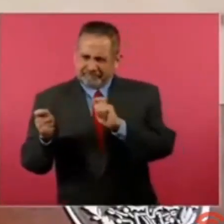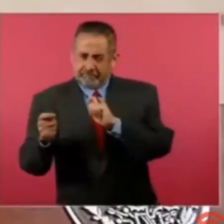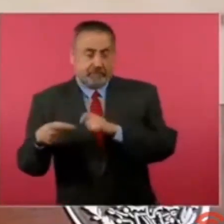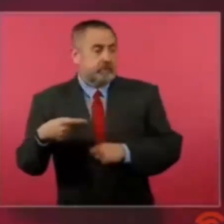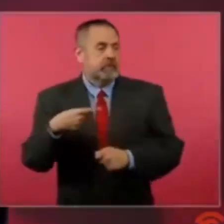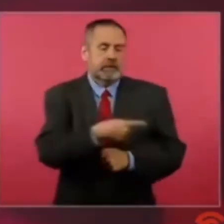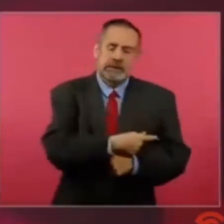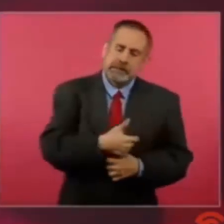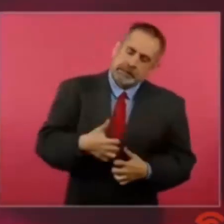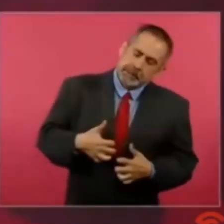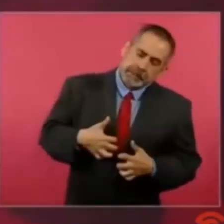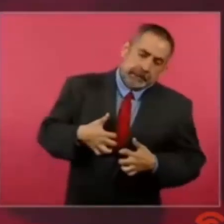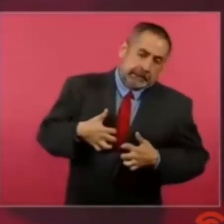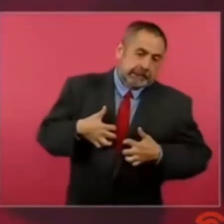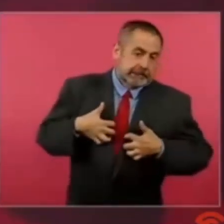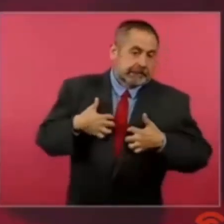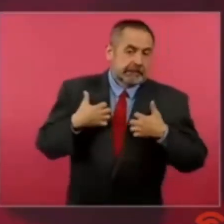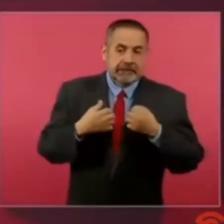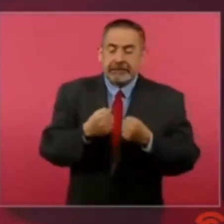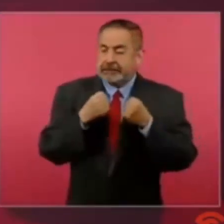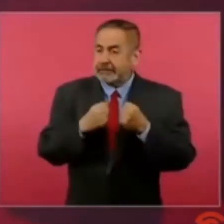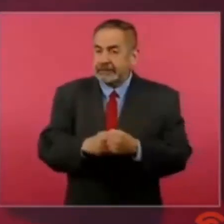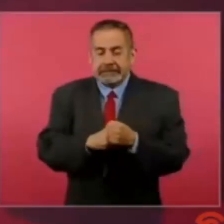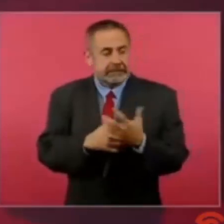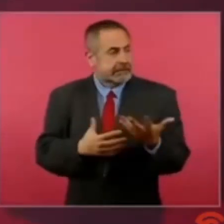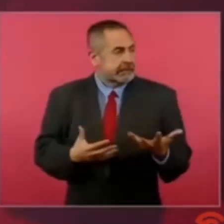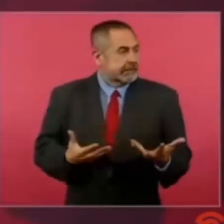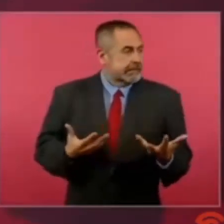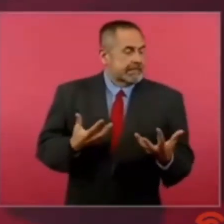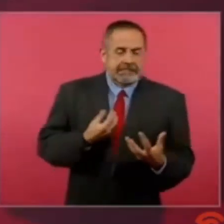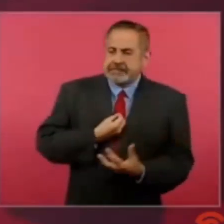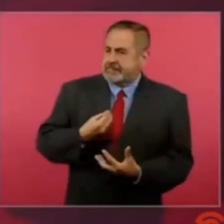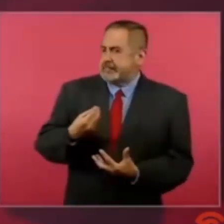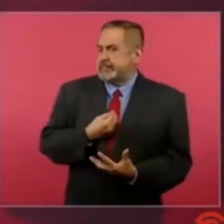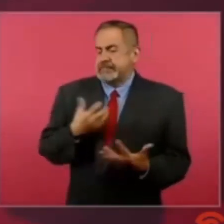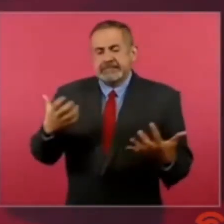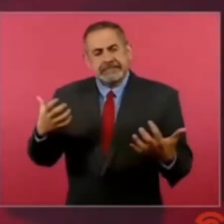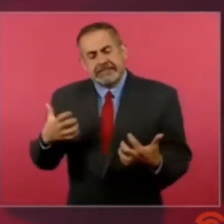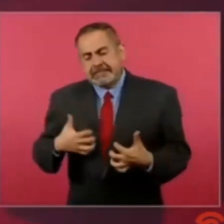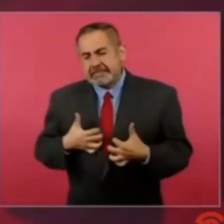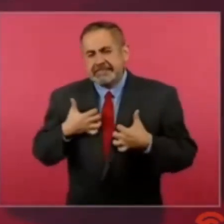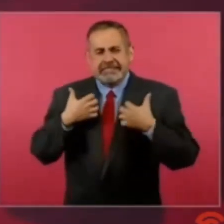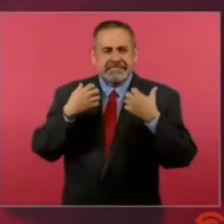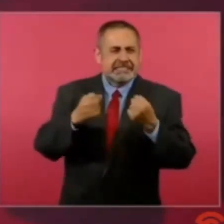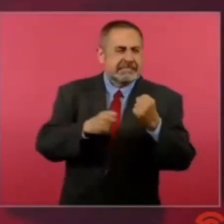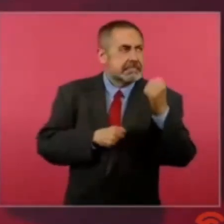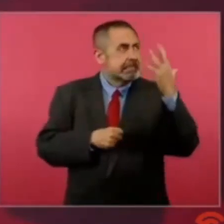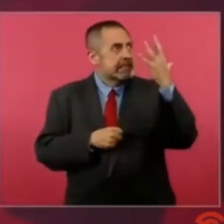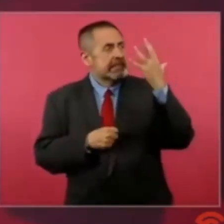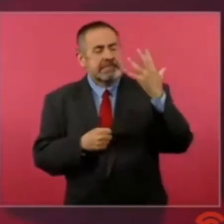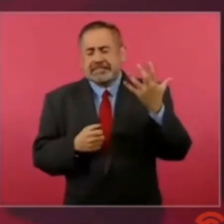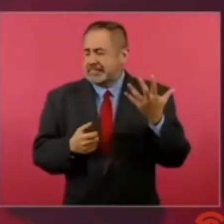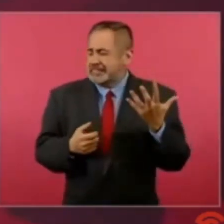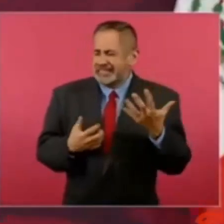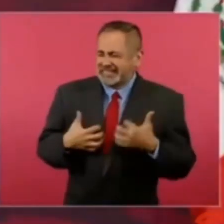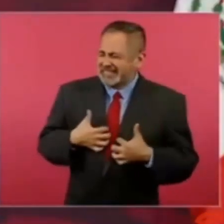están que no los calienta ni el sol, ni el calor.